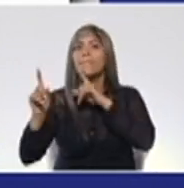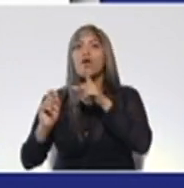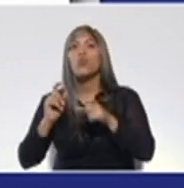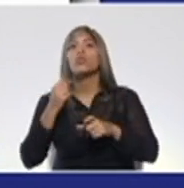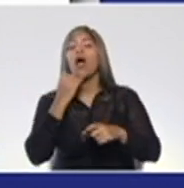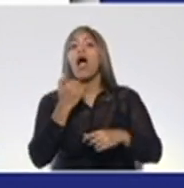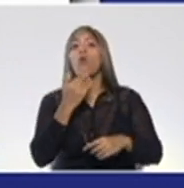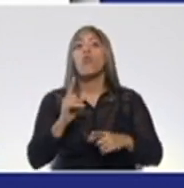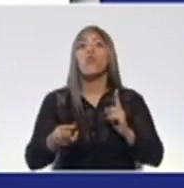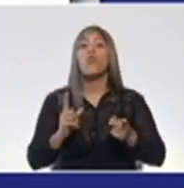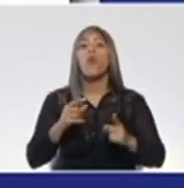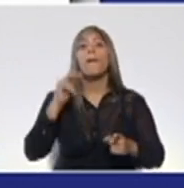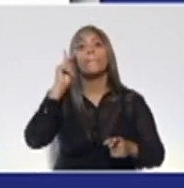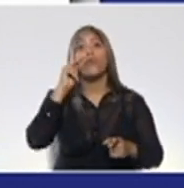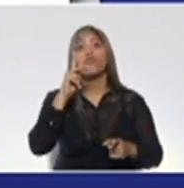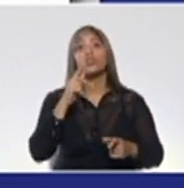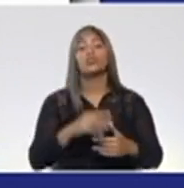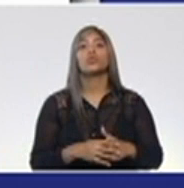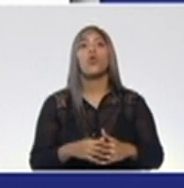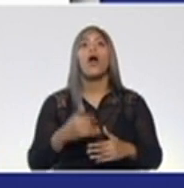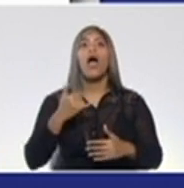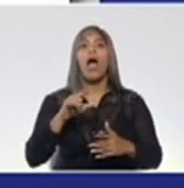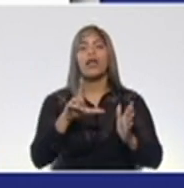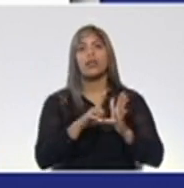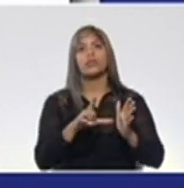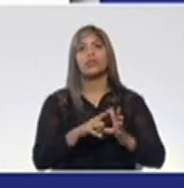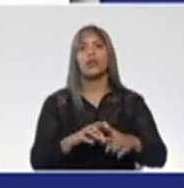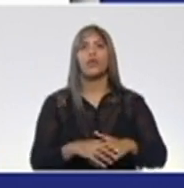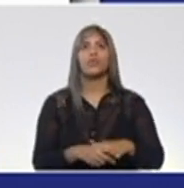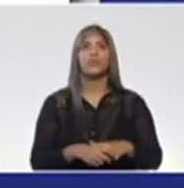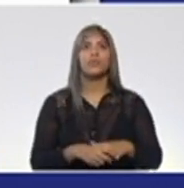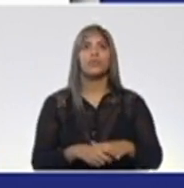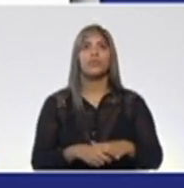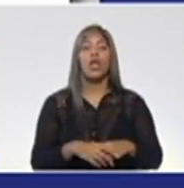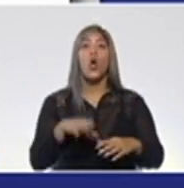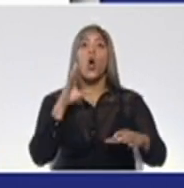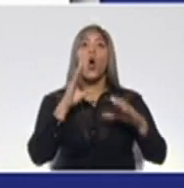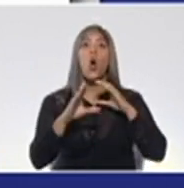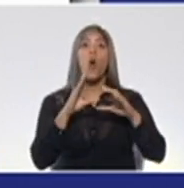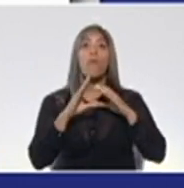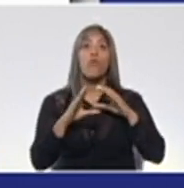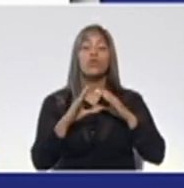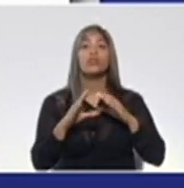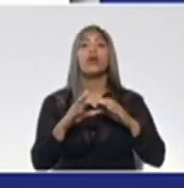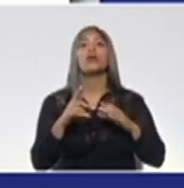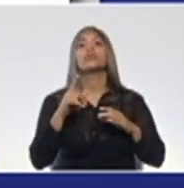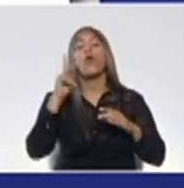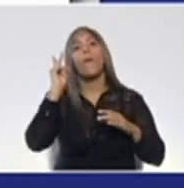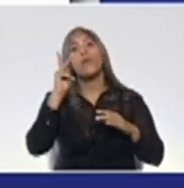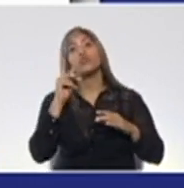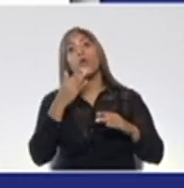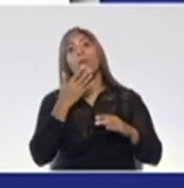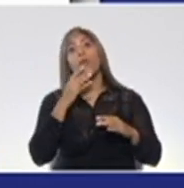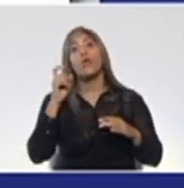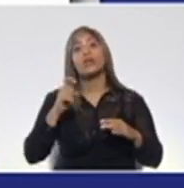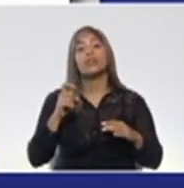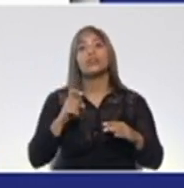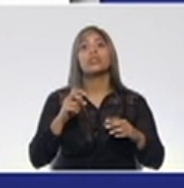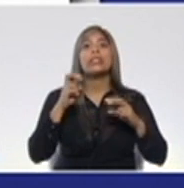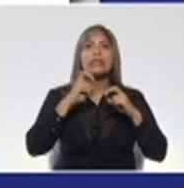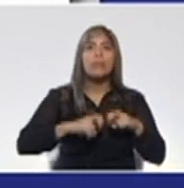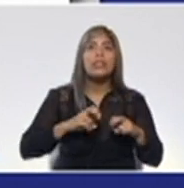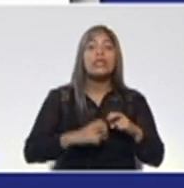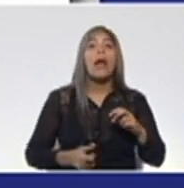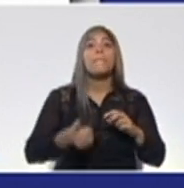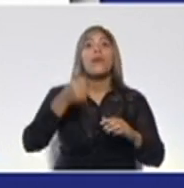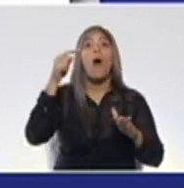del área de formación que se encuentra en nuestro liceo. Comunicarnos con el profesor si necesitamos ahondar un poco